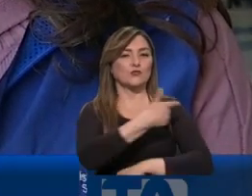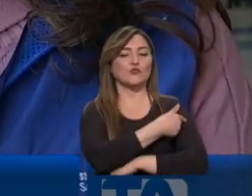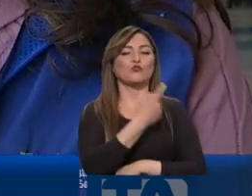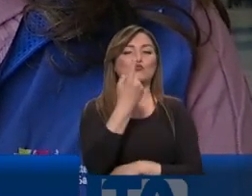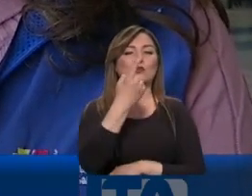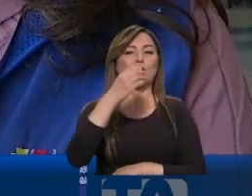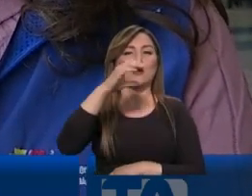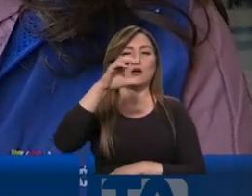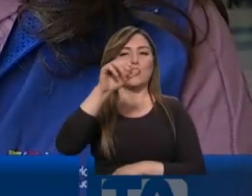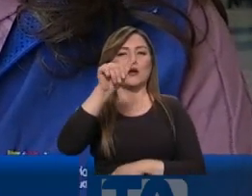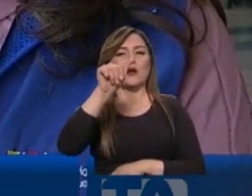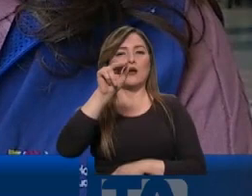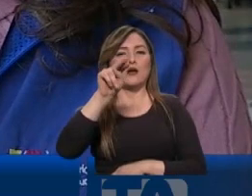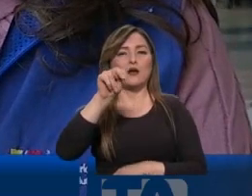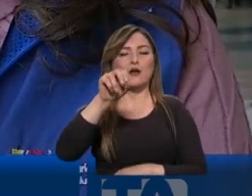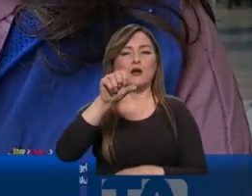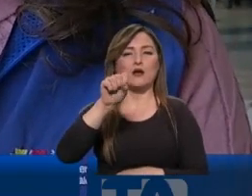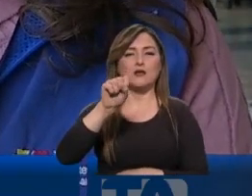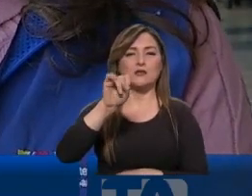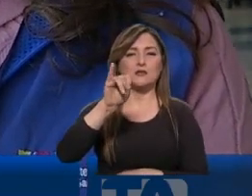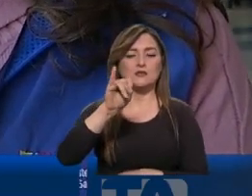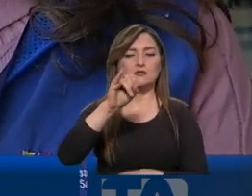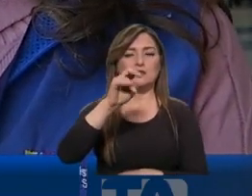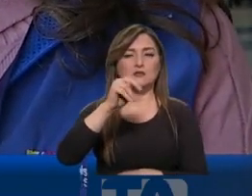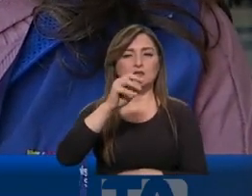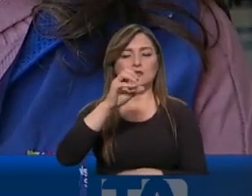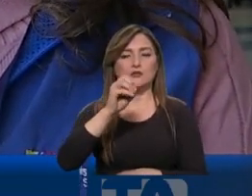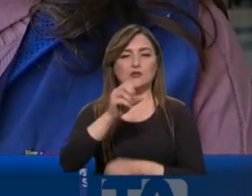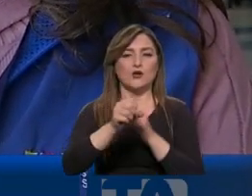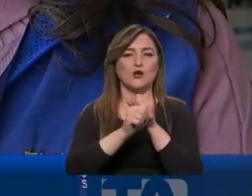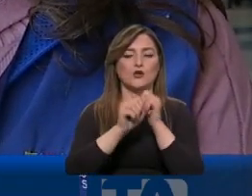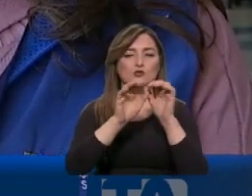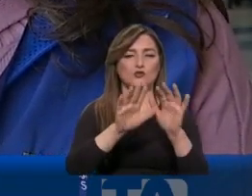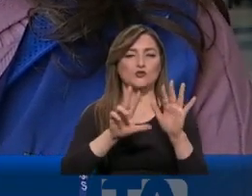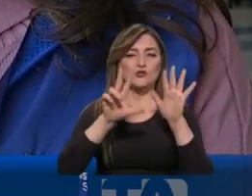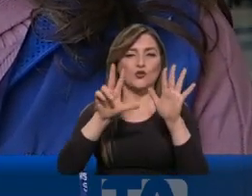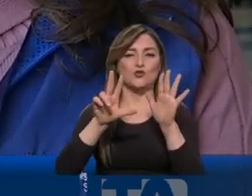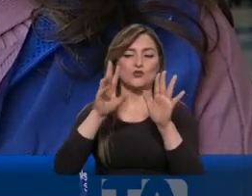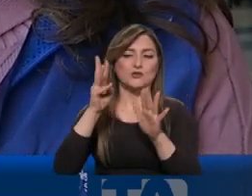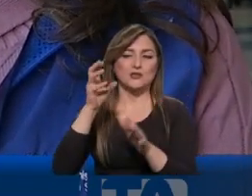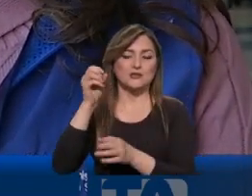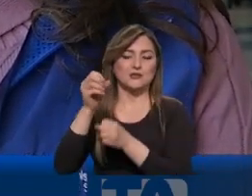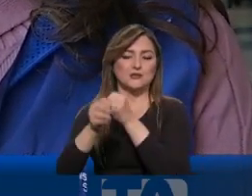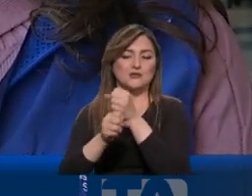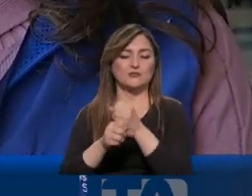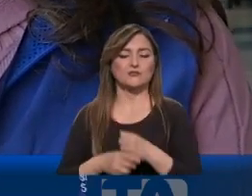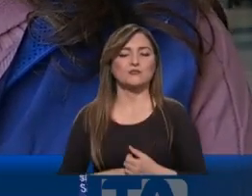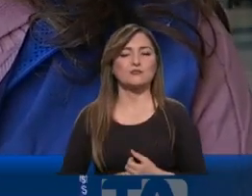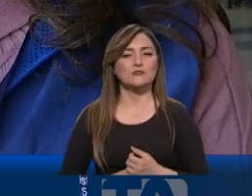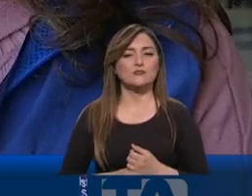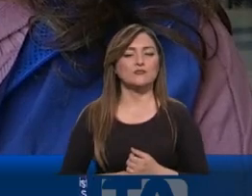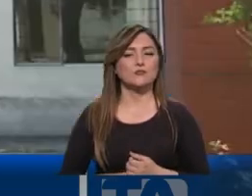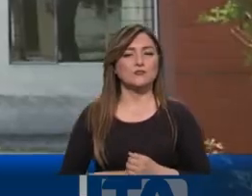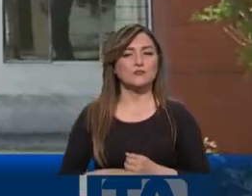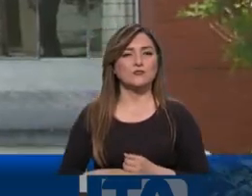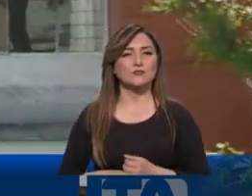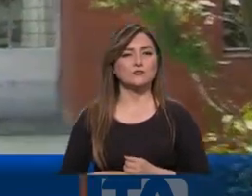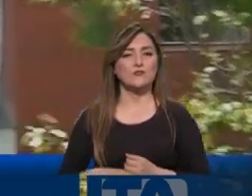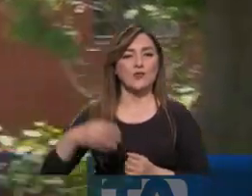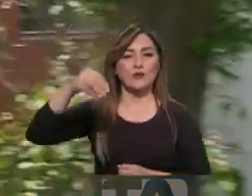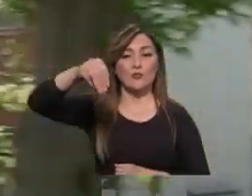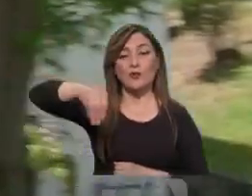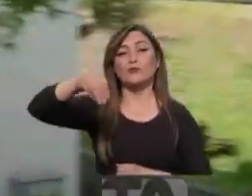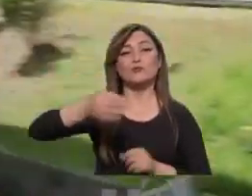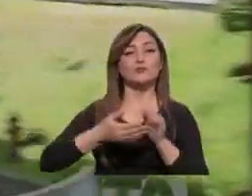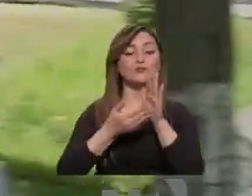biológico para poderles aplicar a las personas entre 18 y 60 años en cuanto a la vacuna CanSino. Este martes,